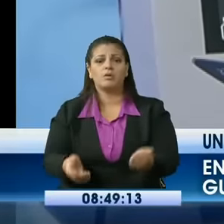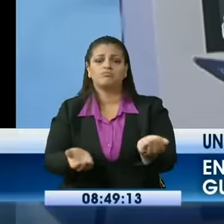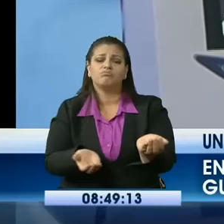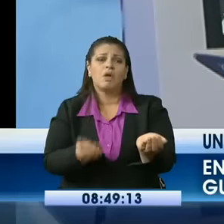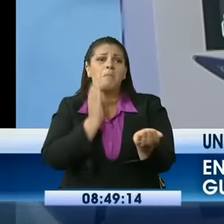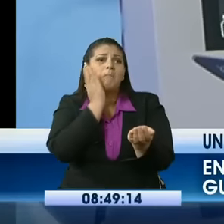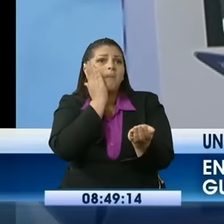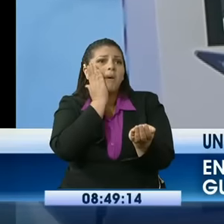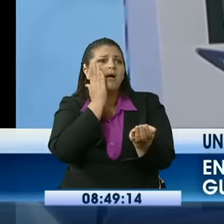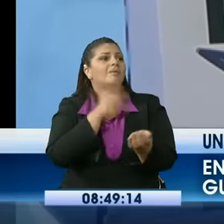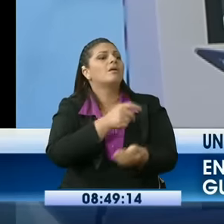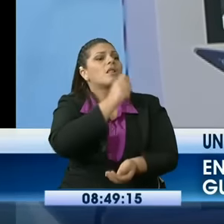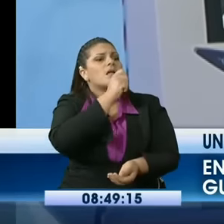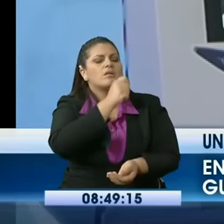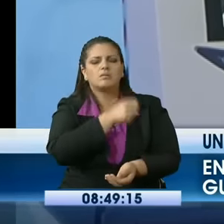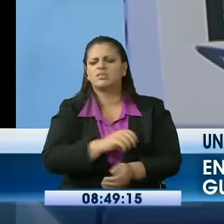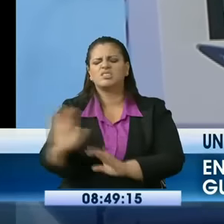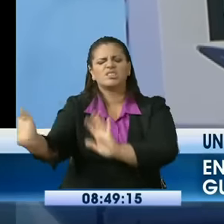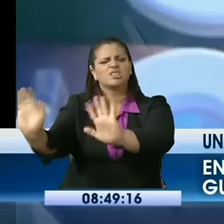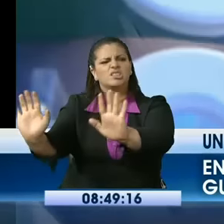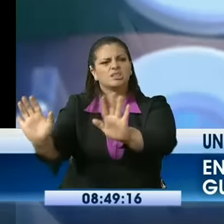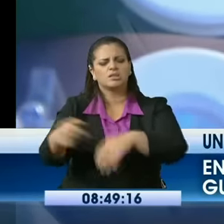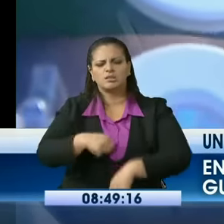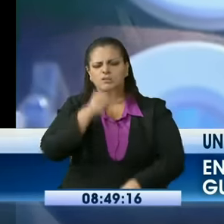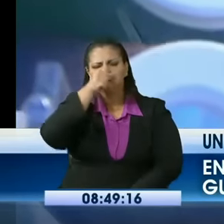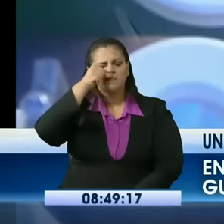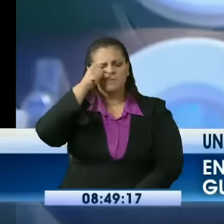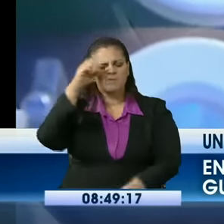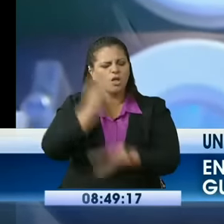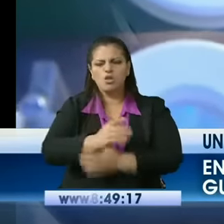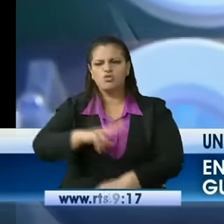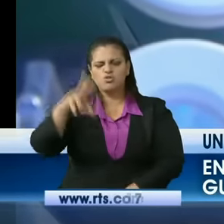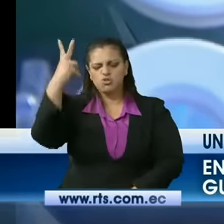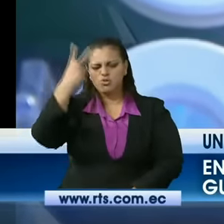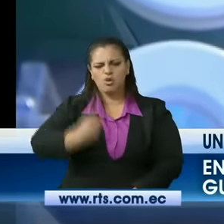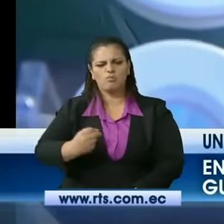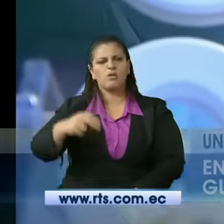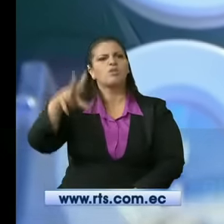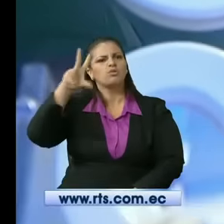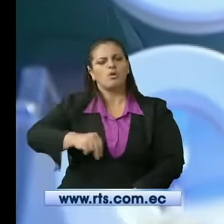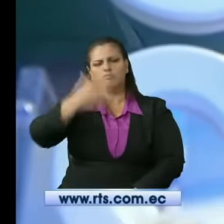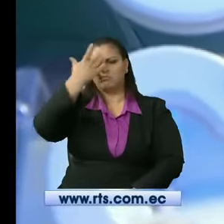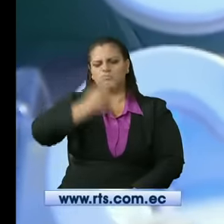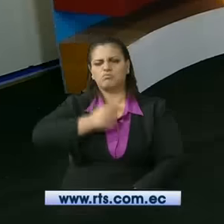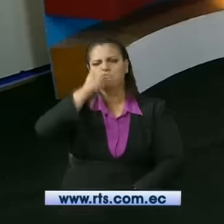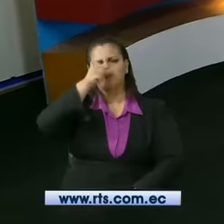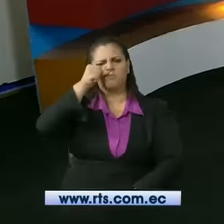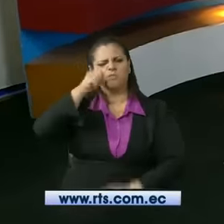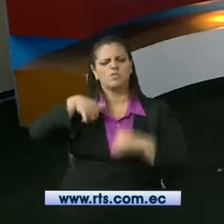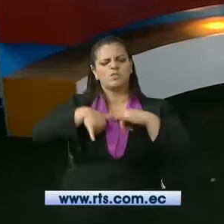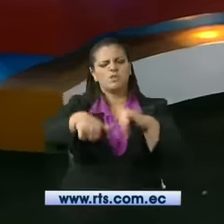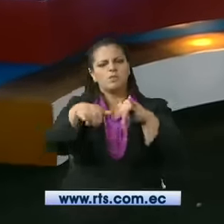Tampoco piensa dejar el consumo, informó Jorge Escobar.